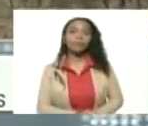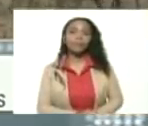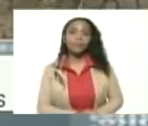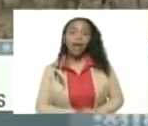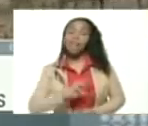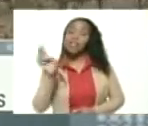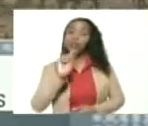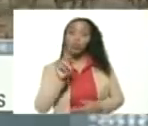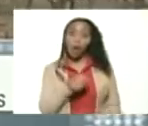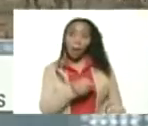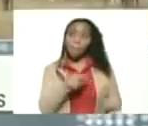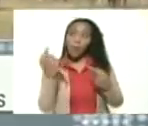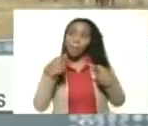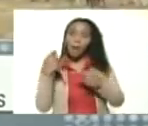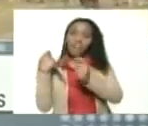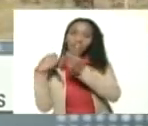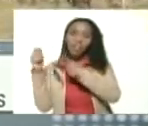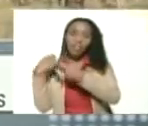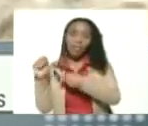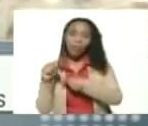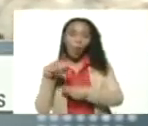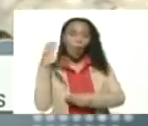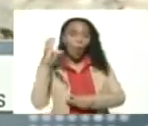Venezuela exportaba carne, leche,